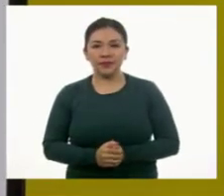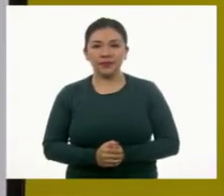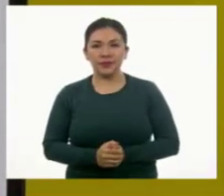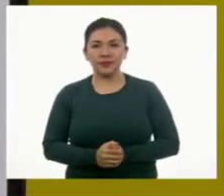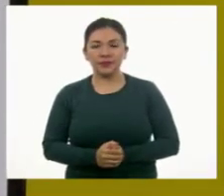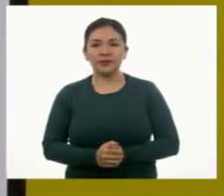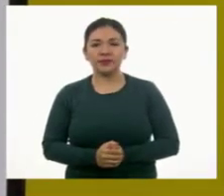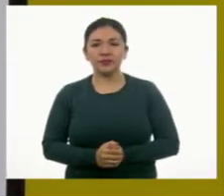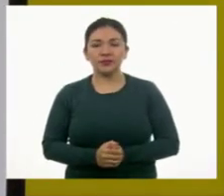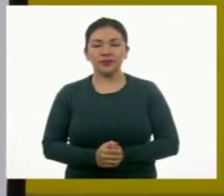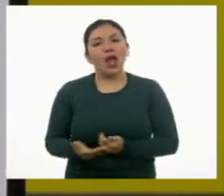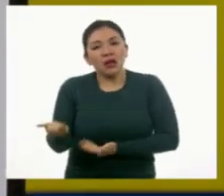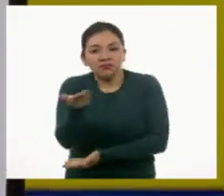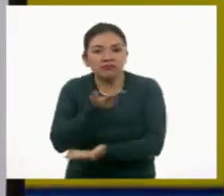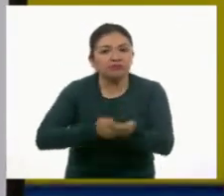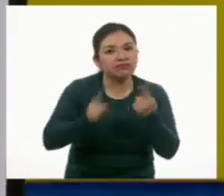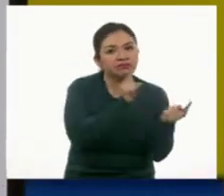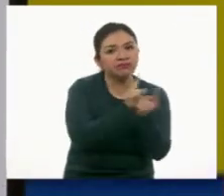Siguiente. Convivencia.